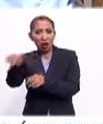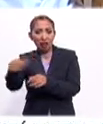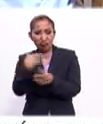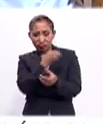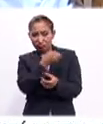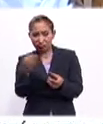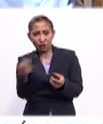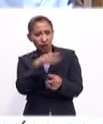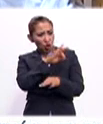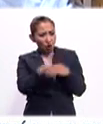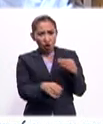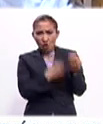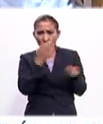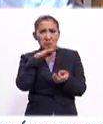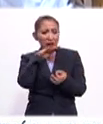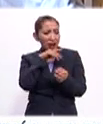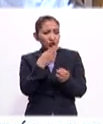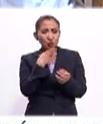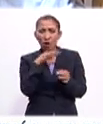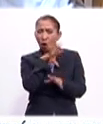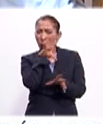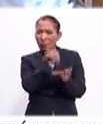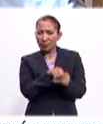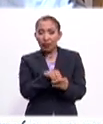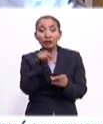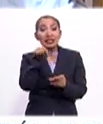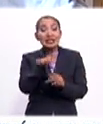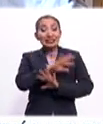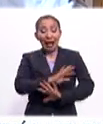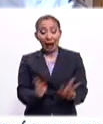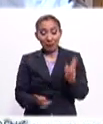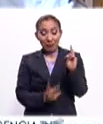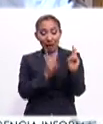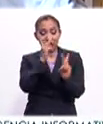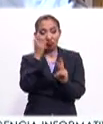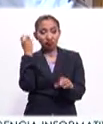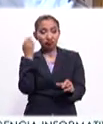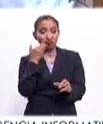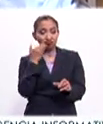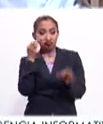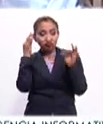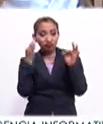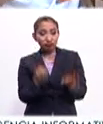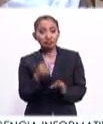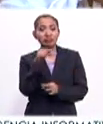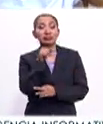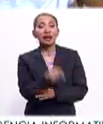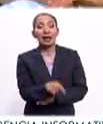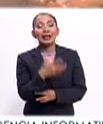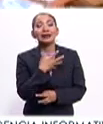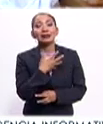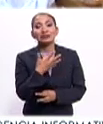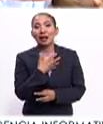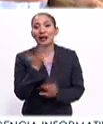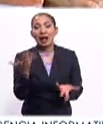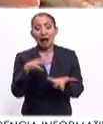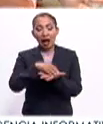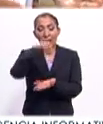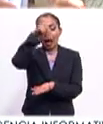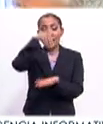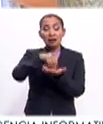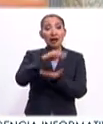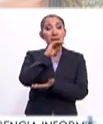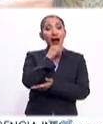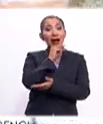el orden. Y luego, ya que la planta ha madurado totalmente, pues entonces tienes harina